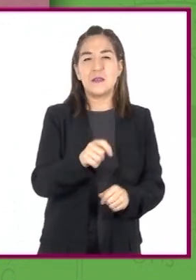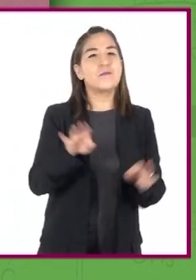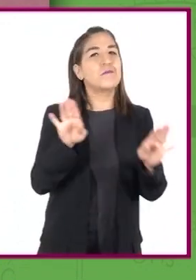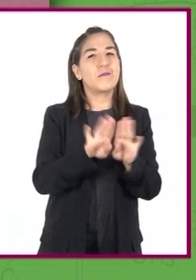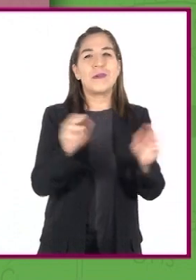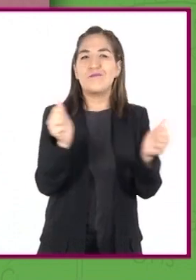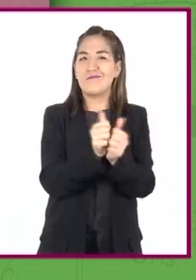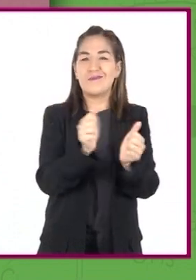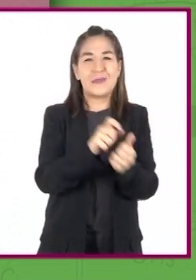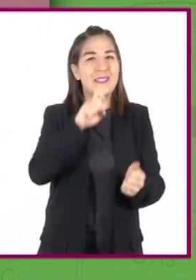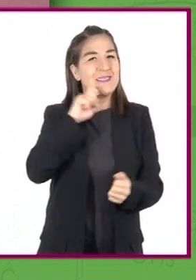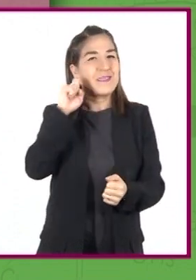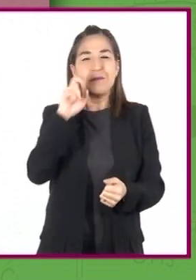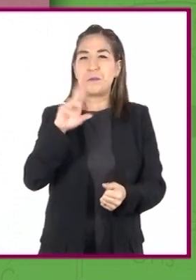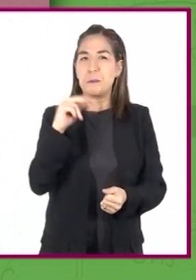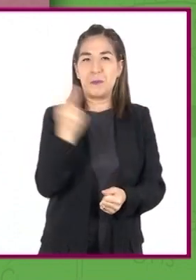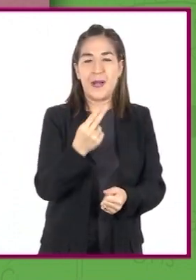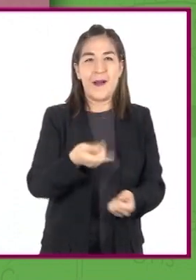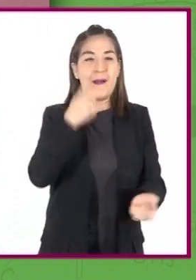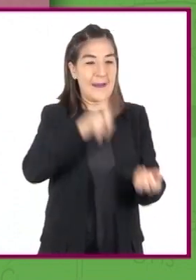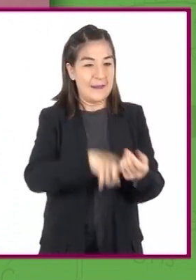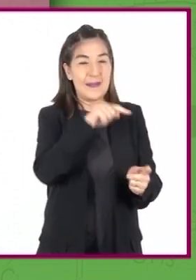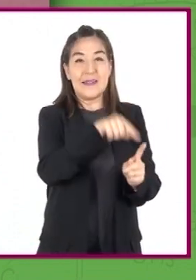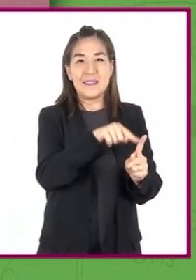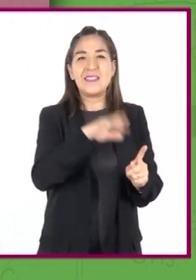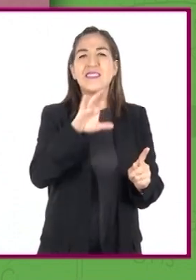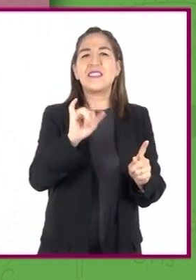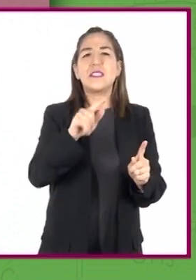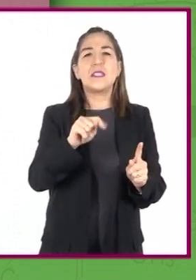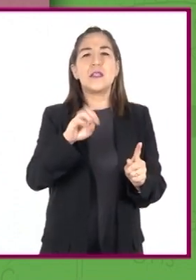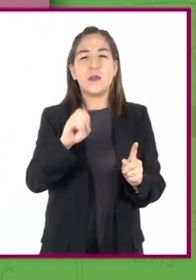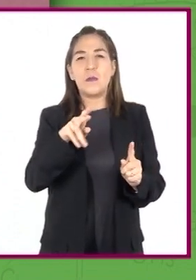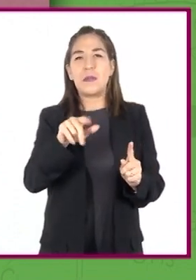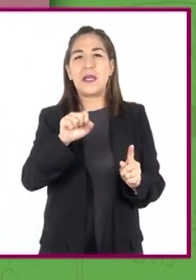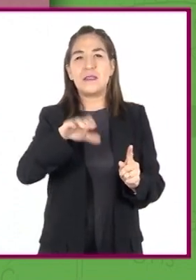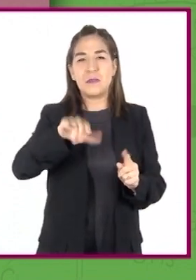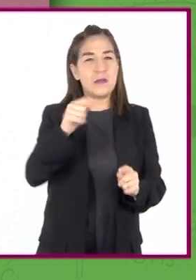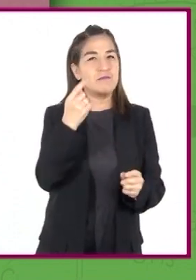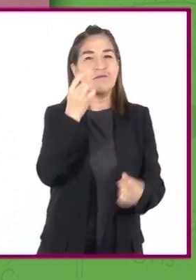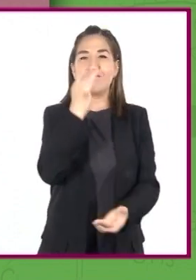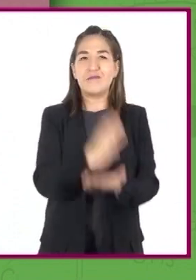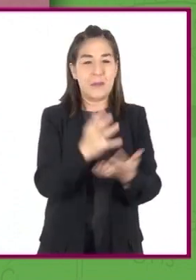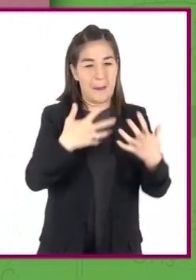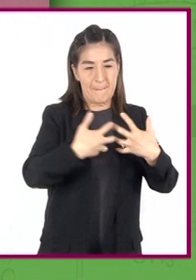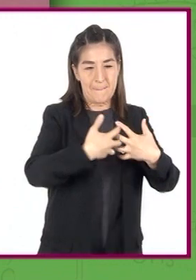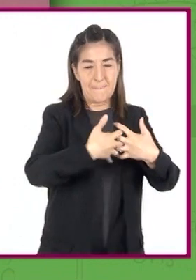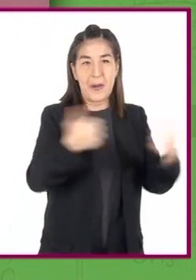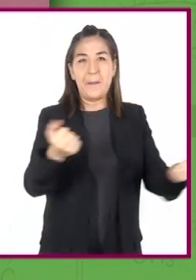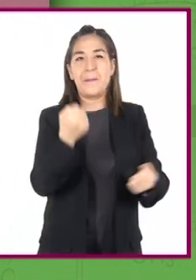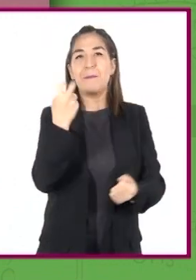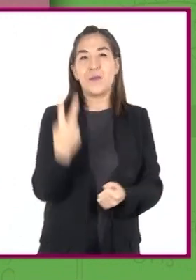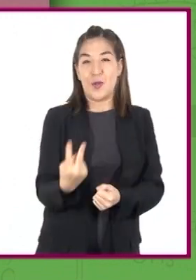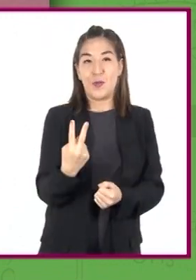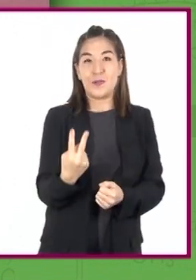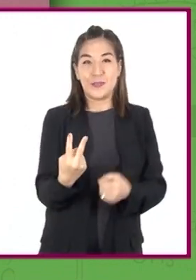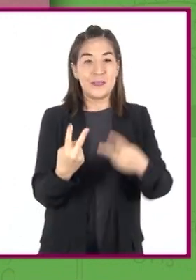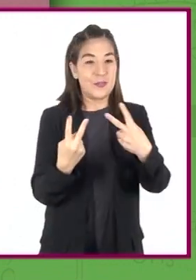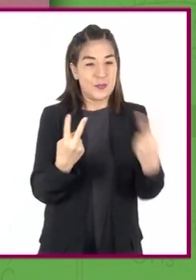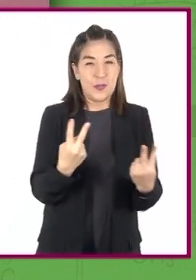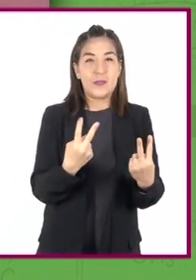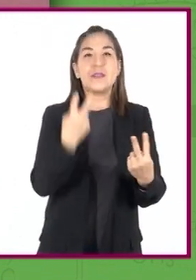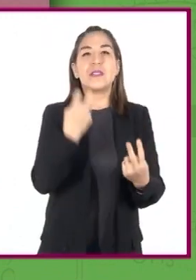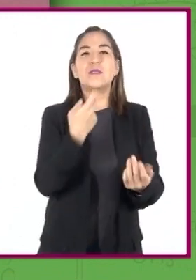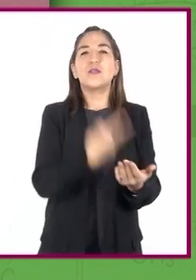asexual, en el que el citoplasma se divide en dos, tras producirse previamente